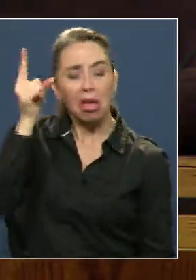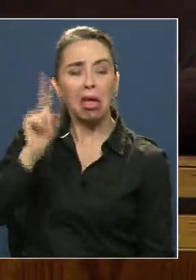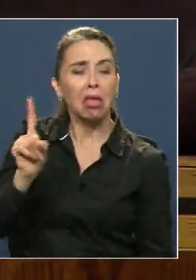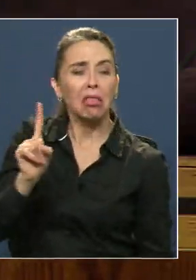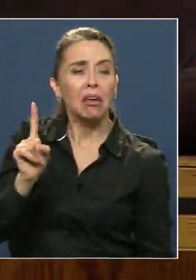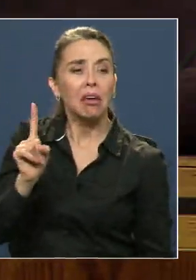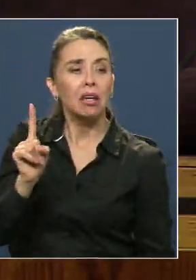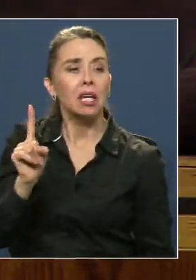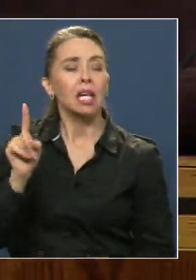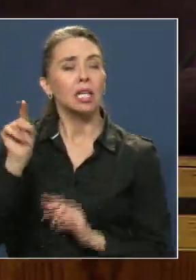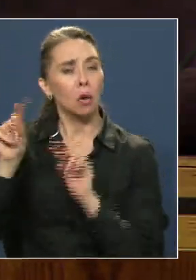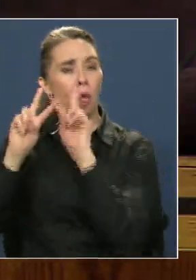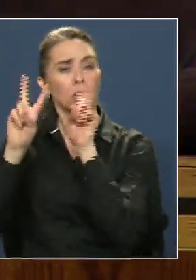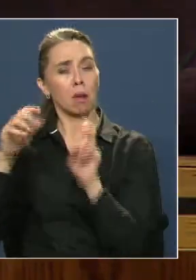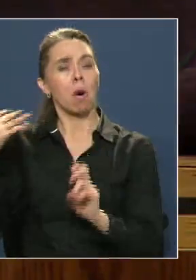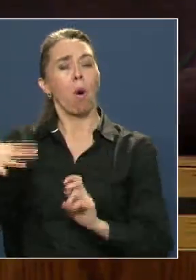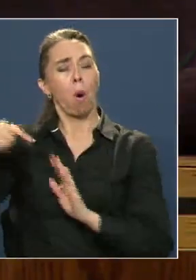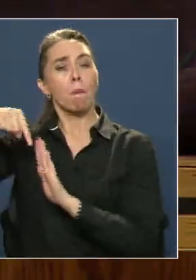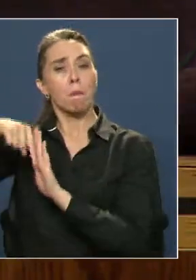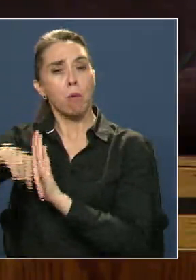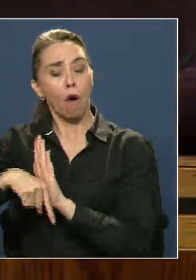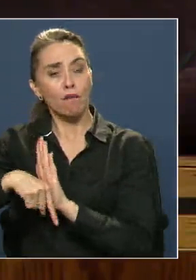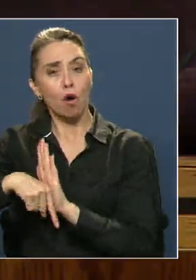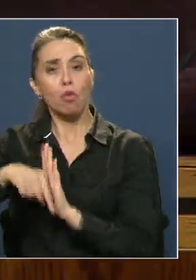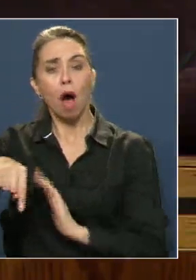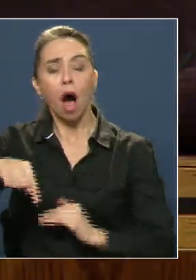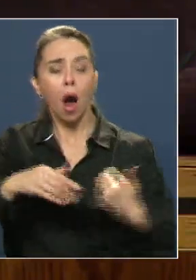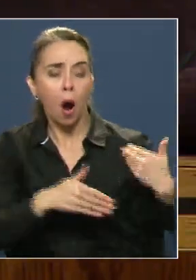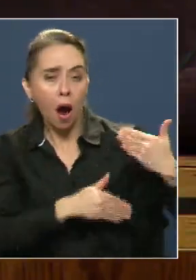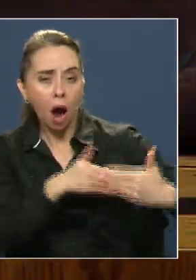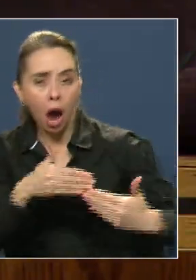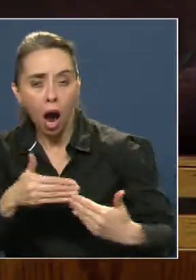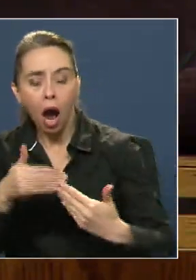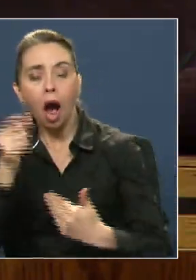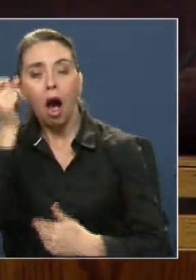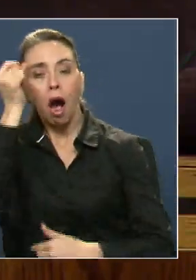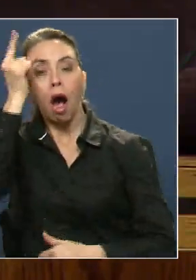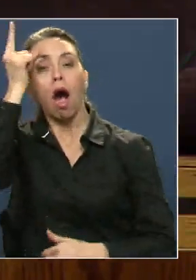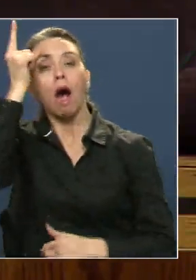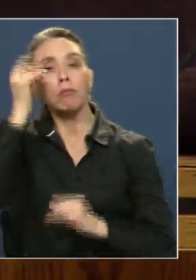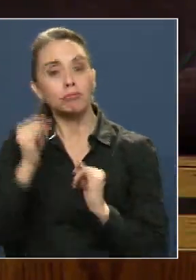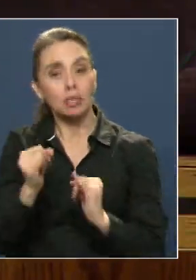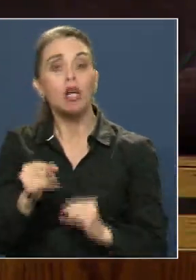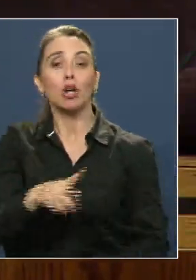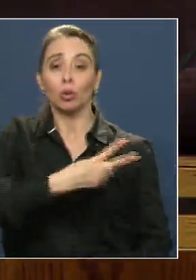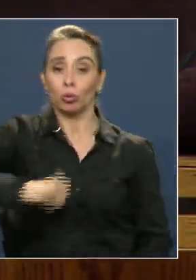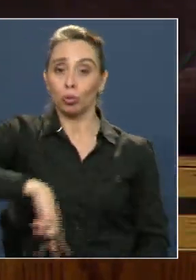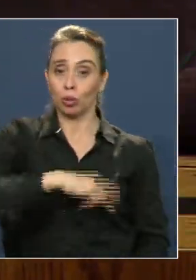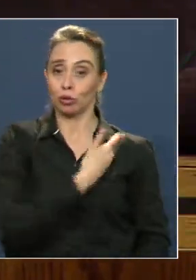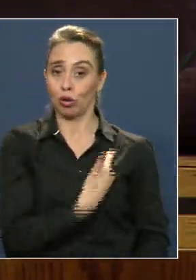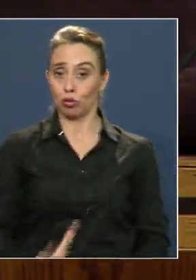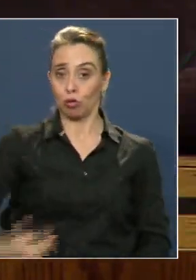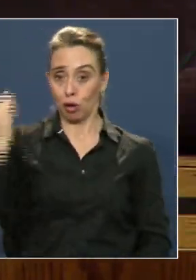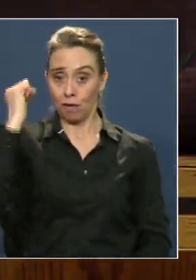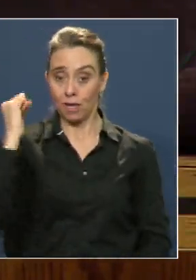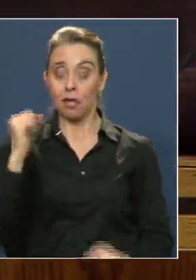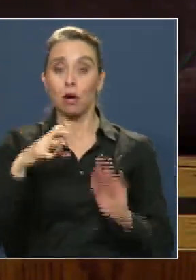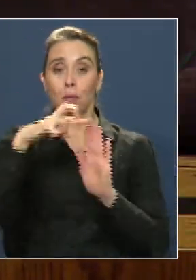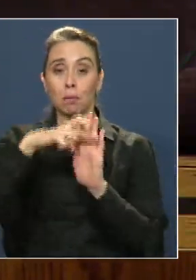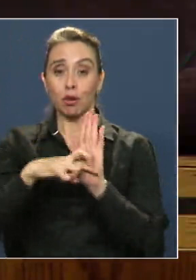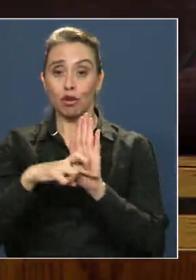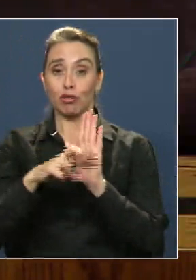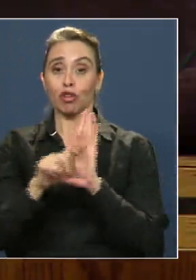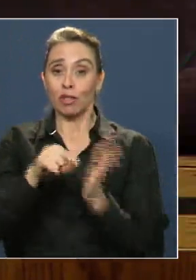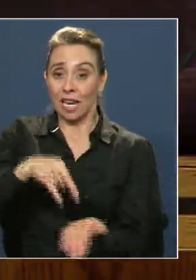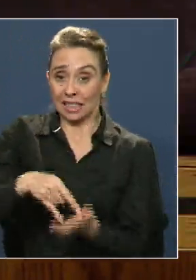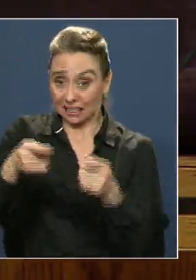en la profundidad con que hoy día todos lo compartimos. Nuestro gobierno por eso sacó del archivo este proyecto,